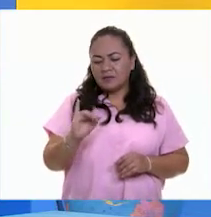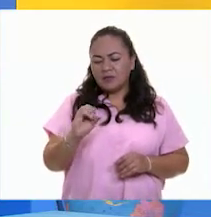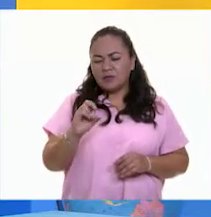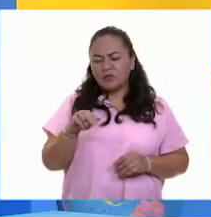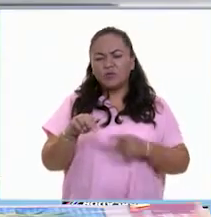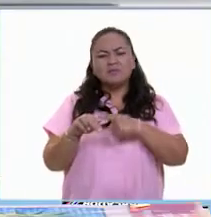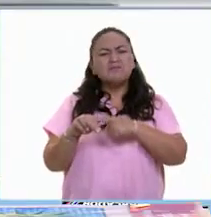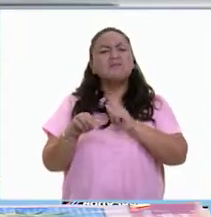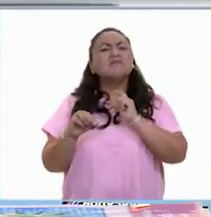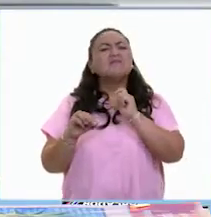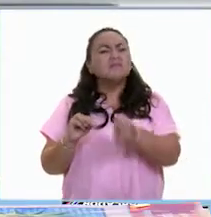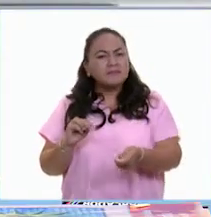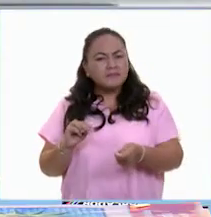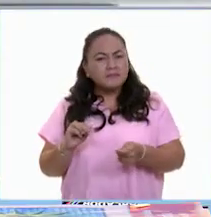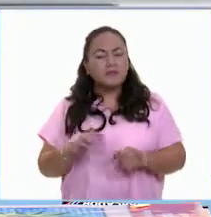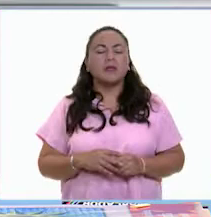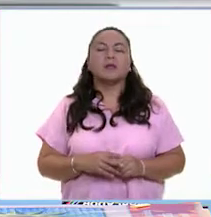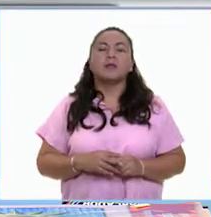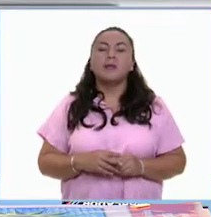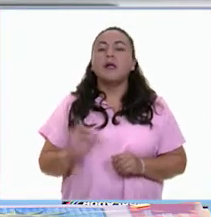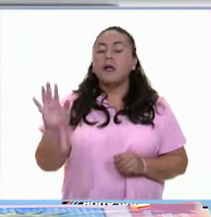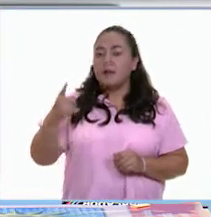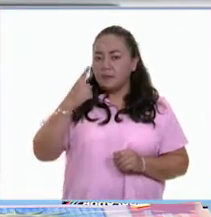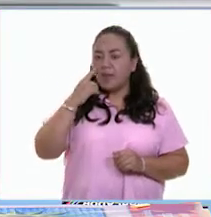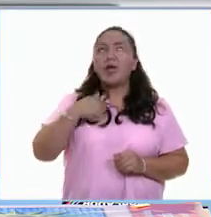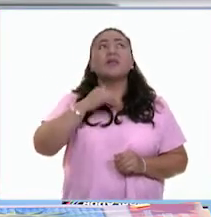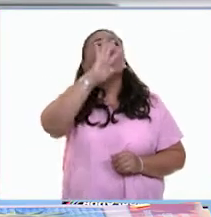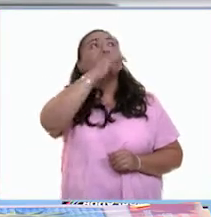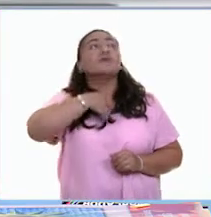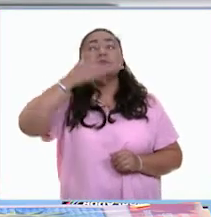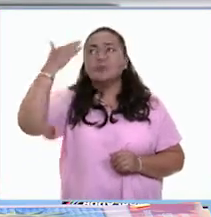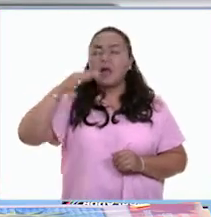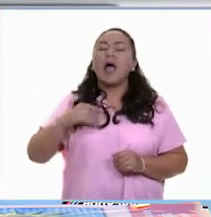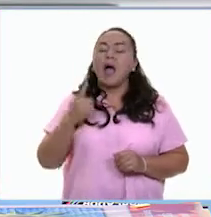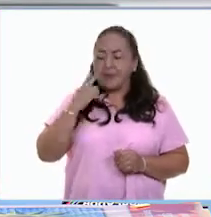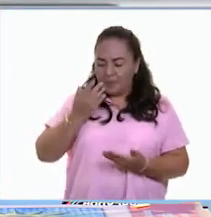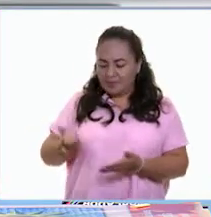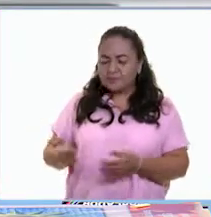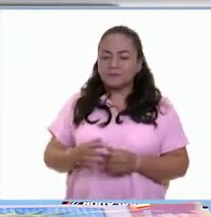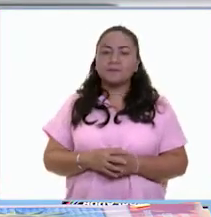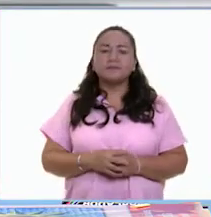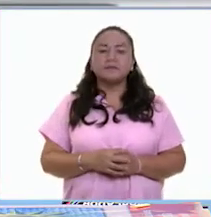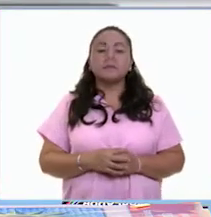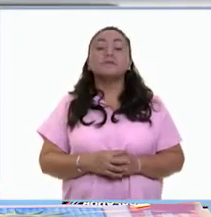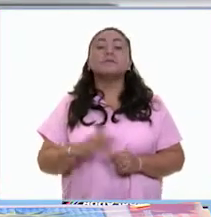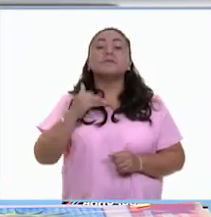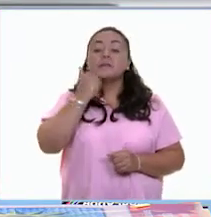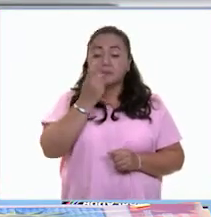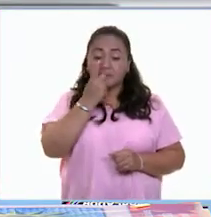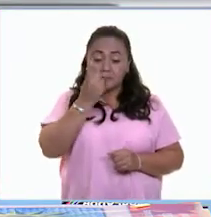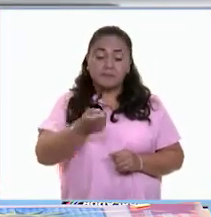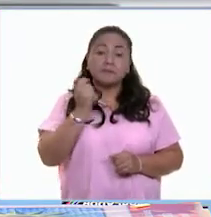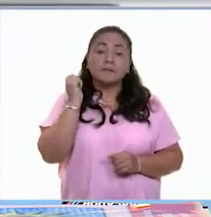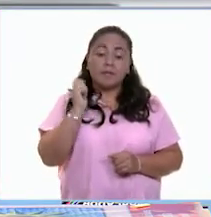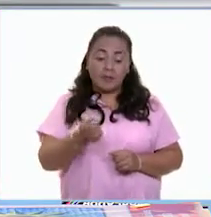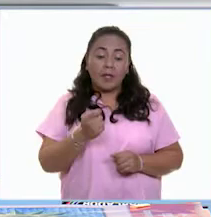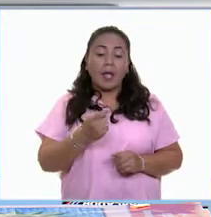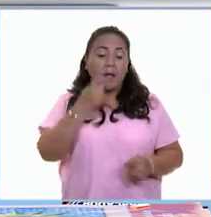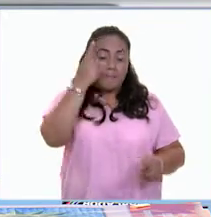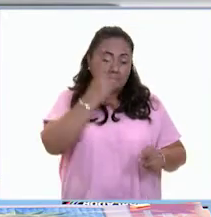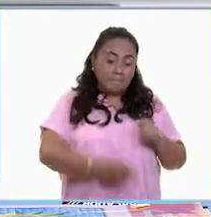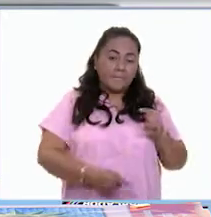palabra? Bueno, mira. Yo sé. A ver. Se refiere a que la prevención y la